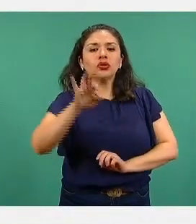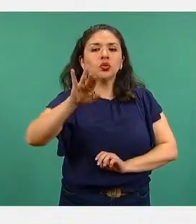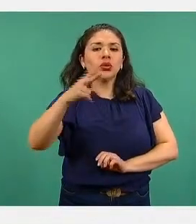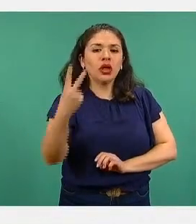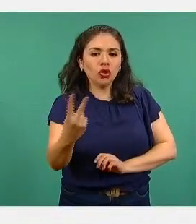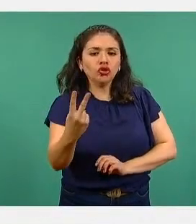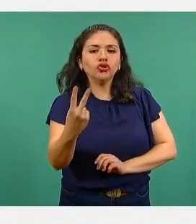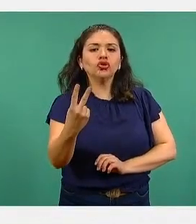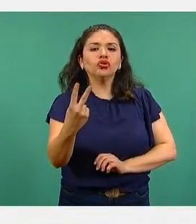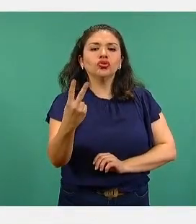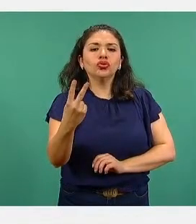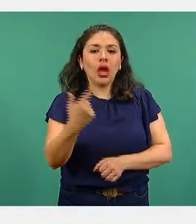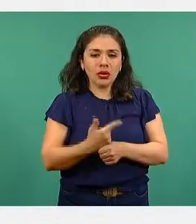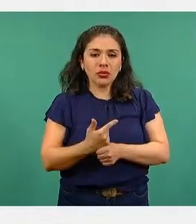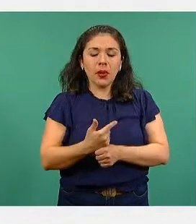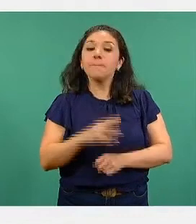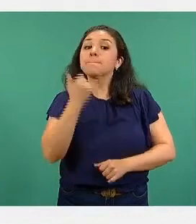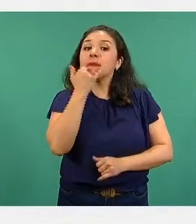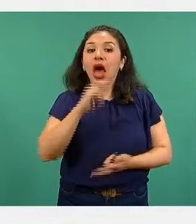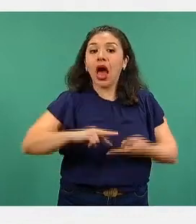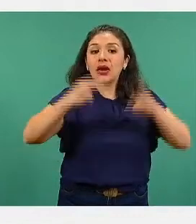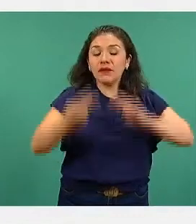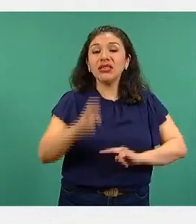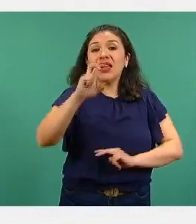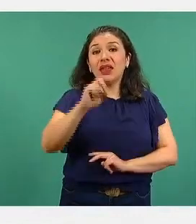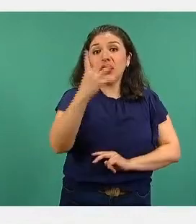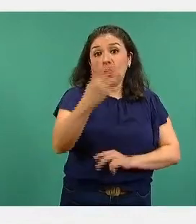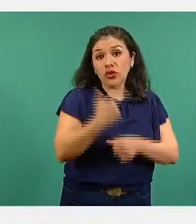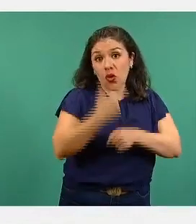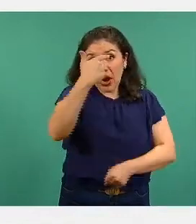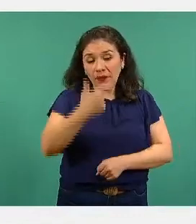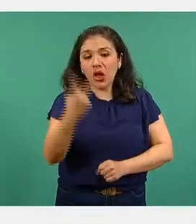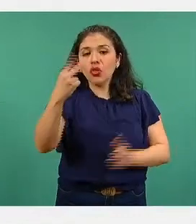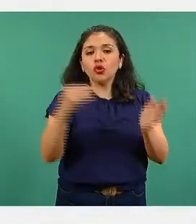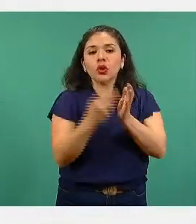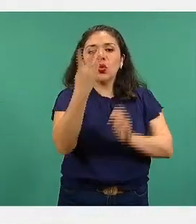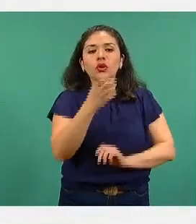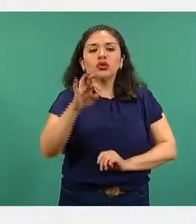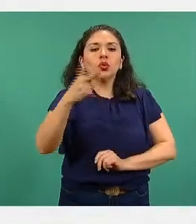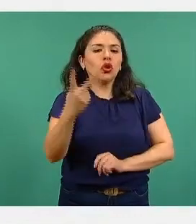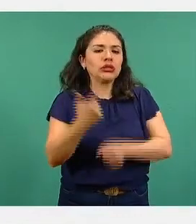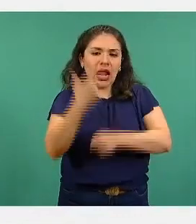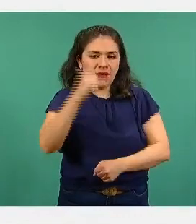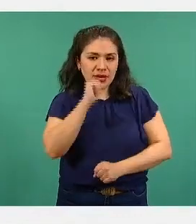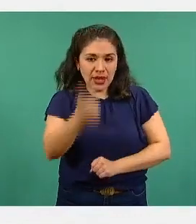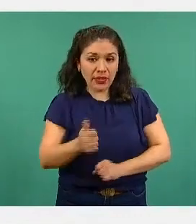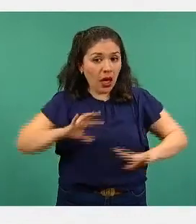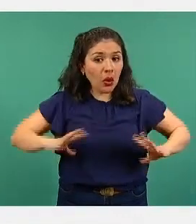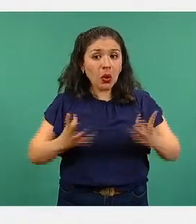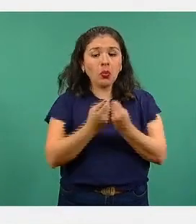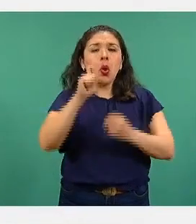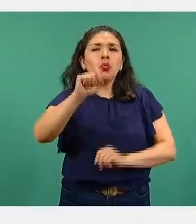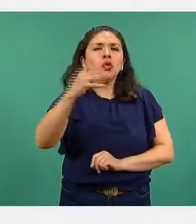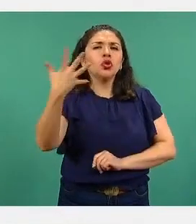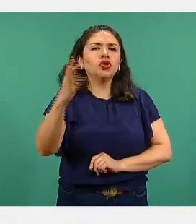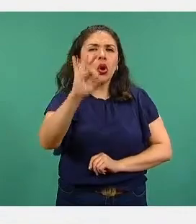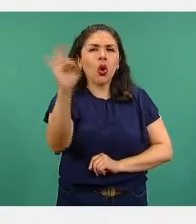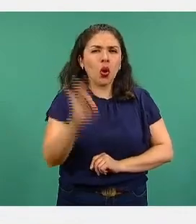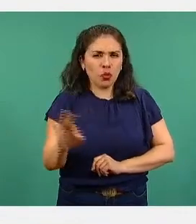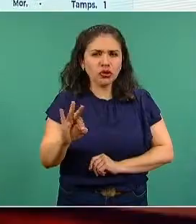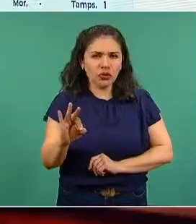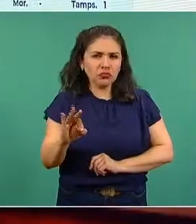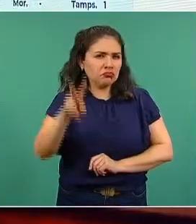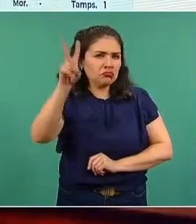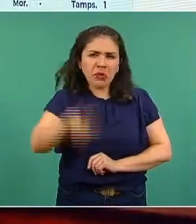2.452 graves, perdón, al revés, 34 graves, 2.452. En el conjunto es 0.5%,